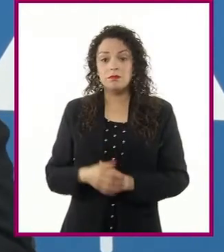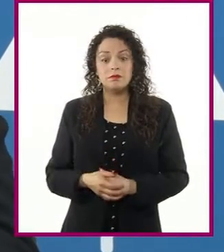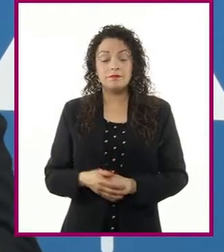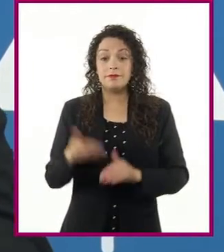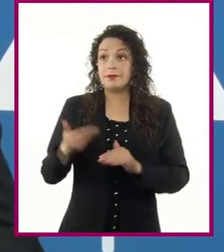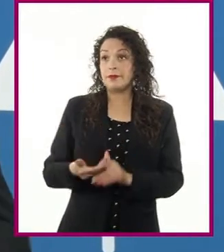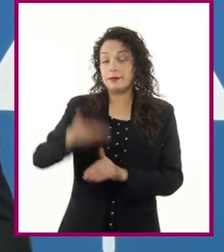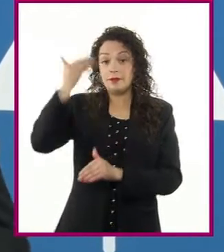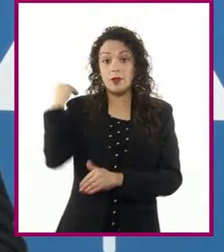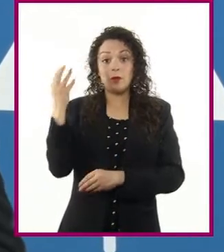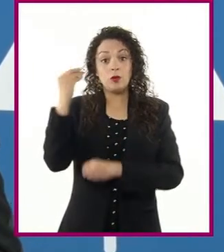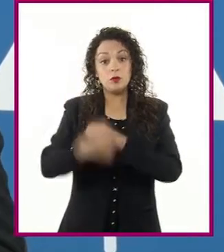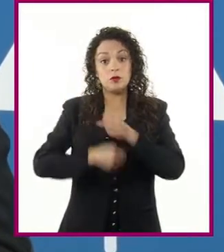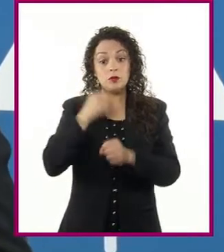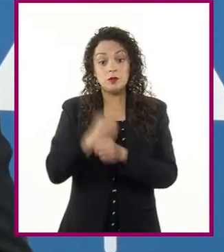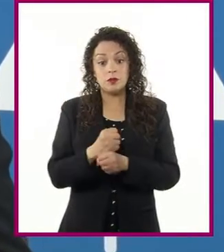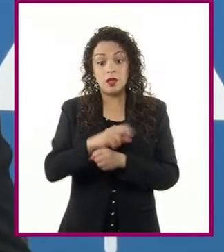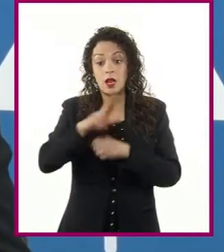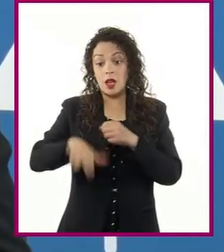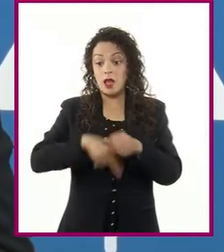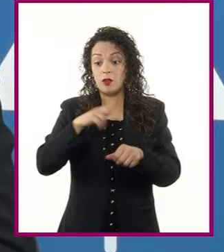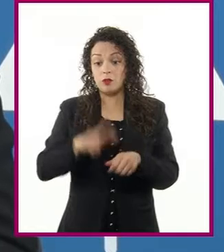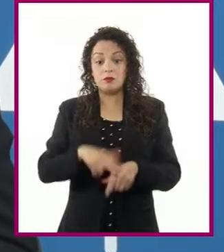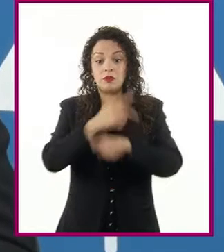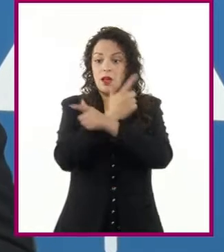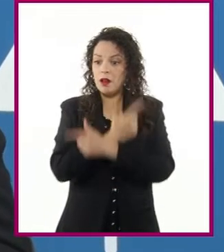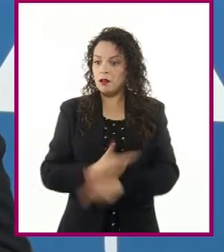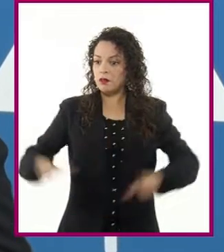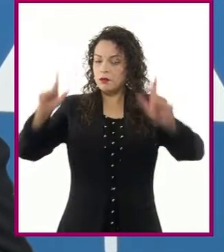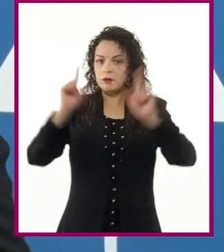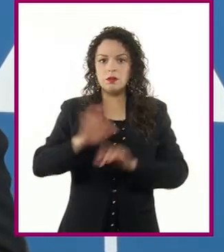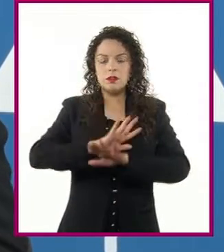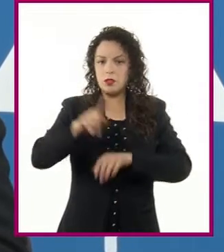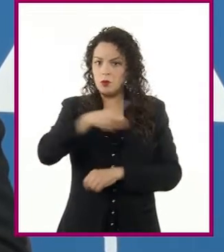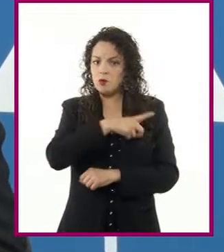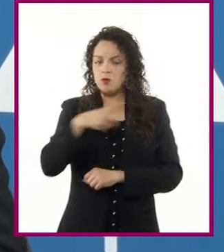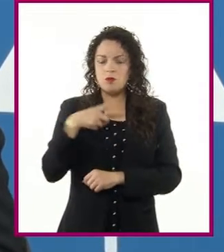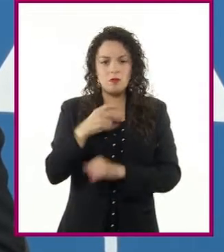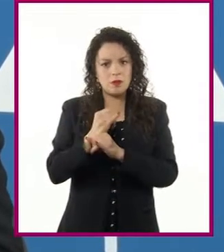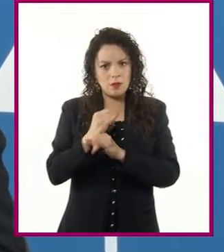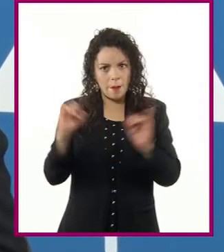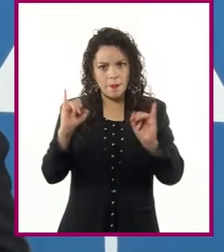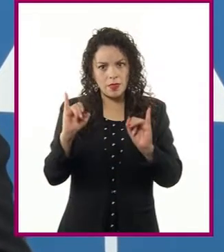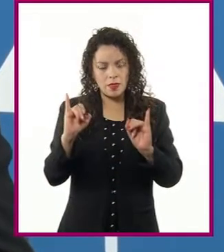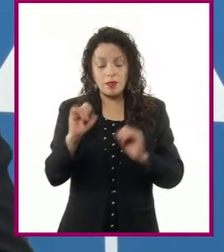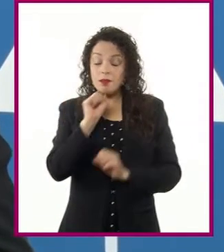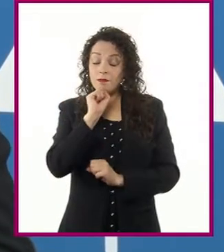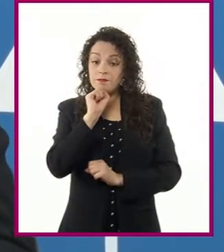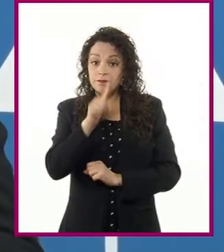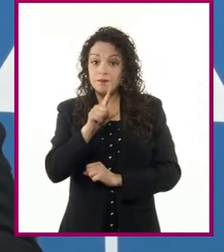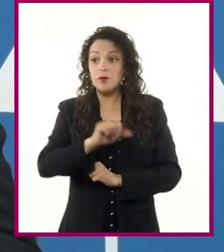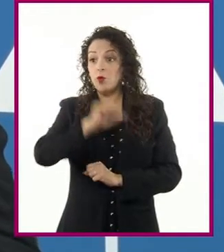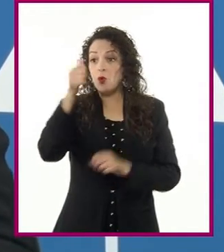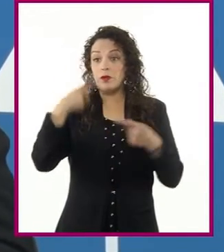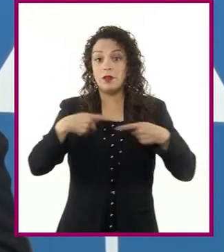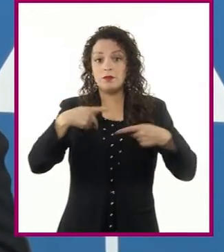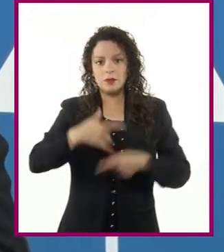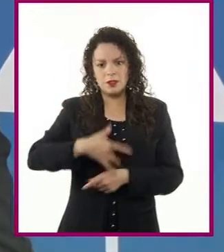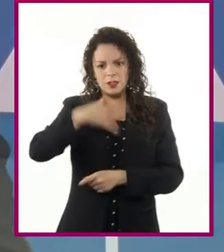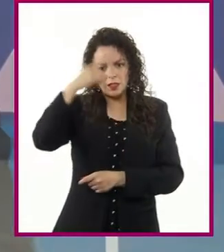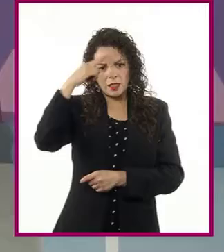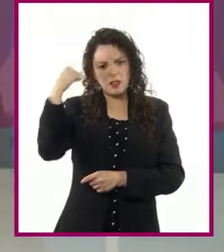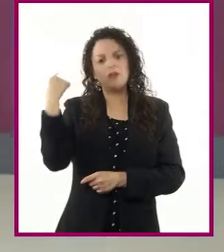la naturaleza los liberó de ajena tutela. También lo son de que se haga tan fácil para otros erigirse